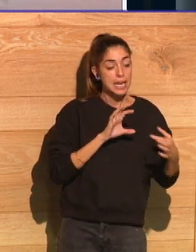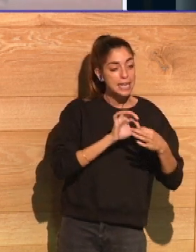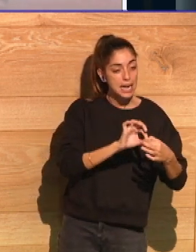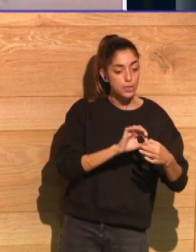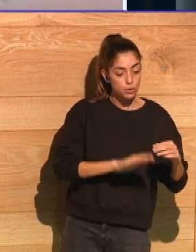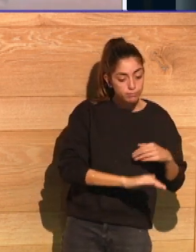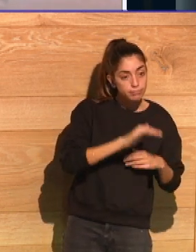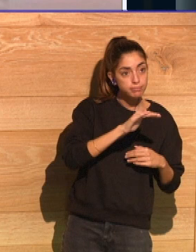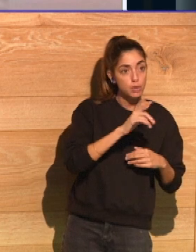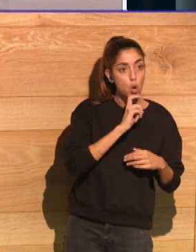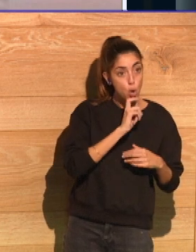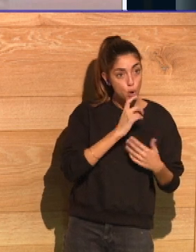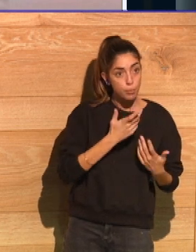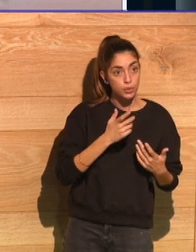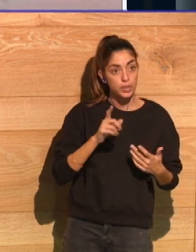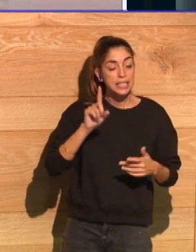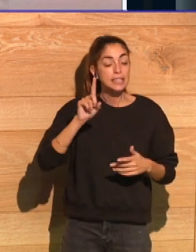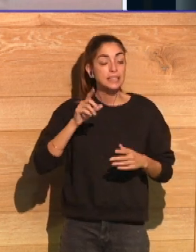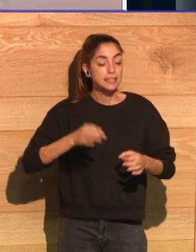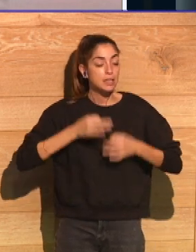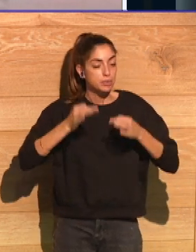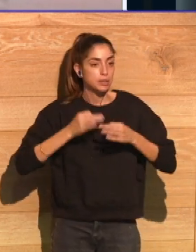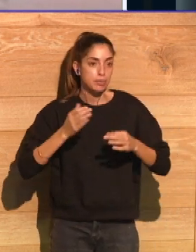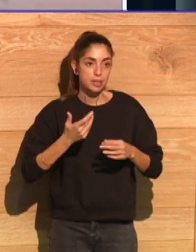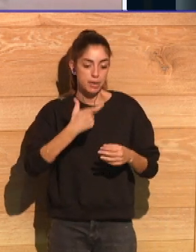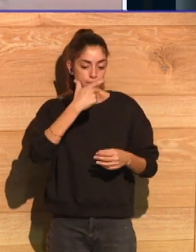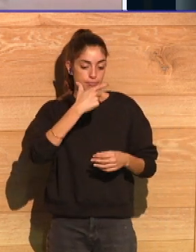que siempre me ha interesado el yo. Y en esta nueva obra,